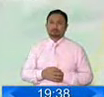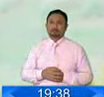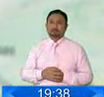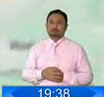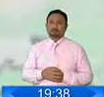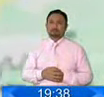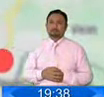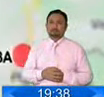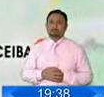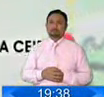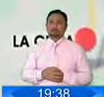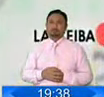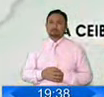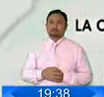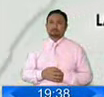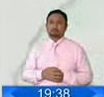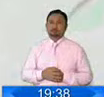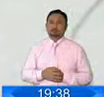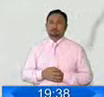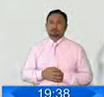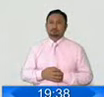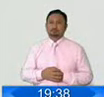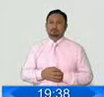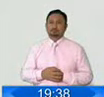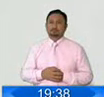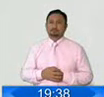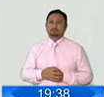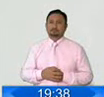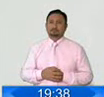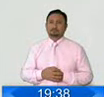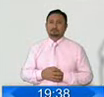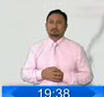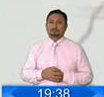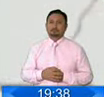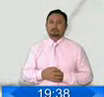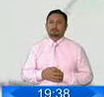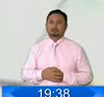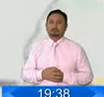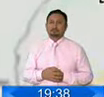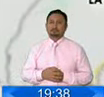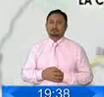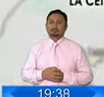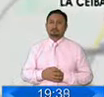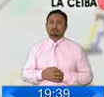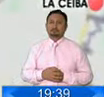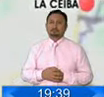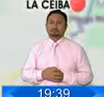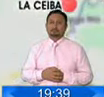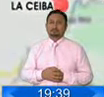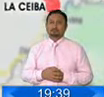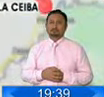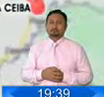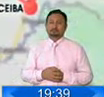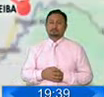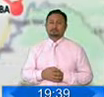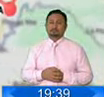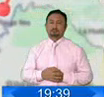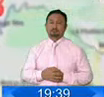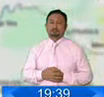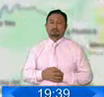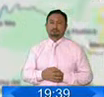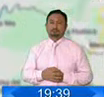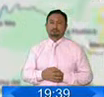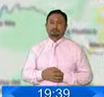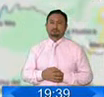Catacocha, Celica, San Juan de Pozul, Pindal, La Ceiba, Manga Urco, 320 kilómetros, aproximadamente 5 horas y